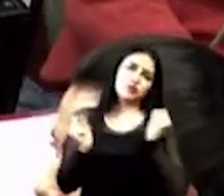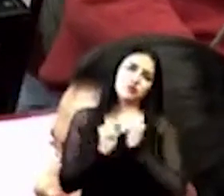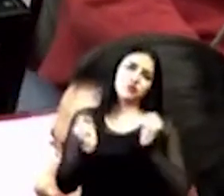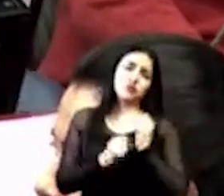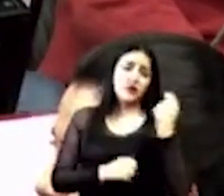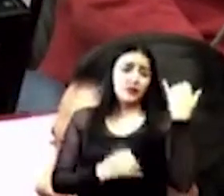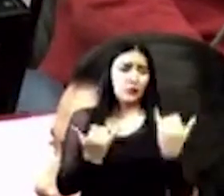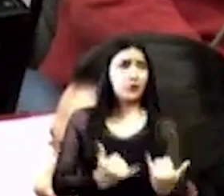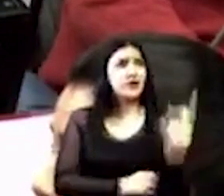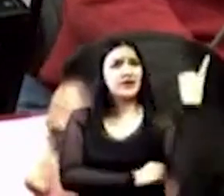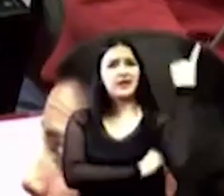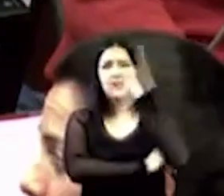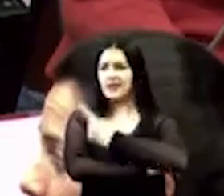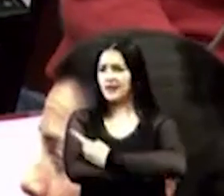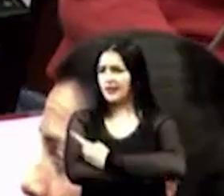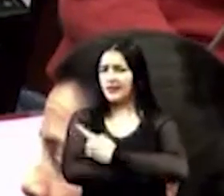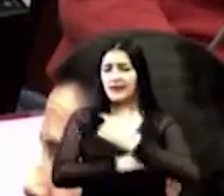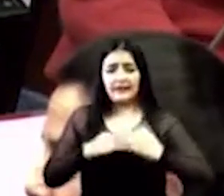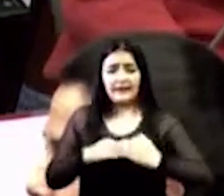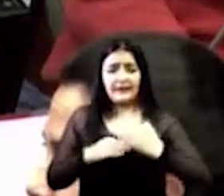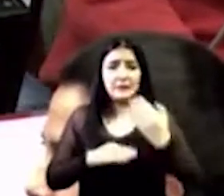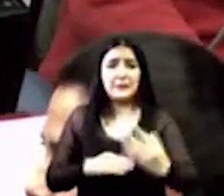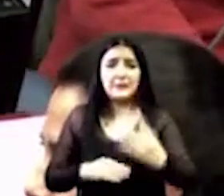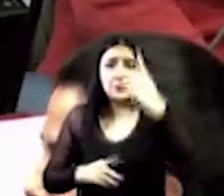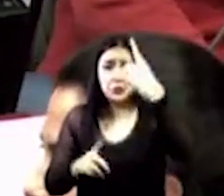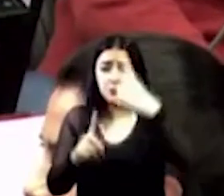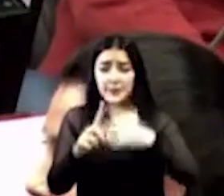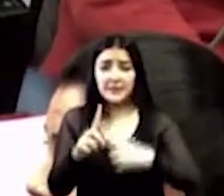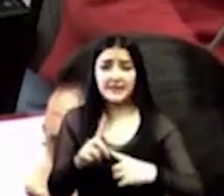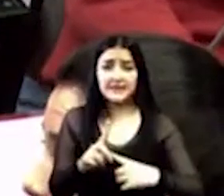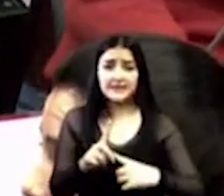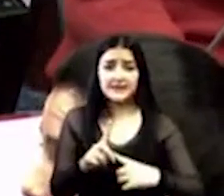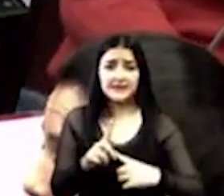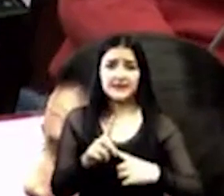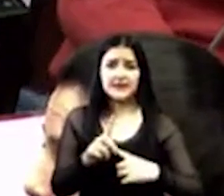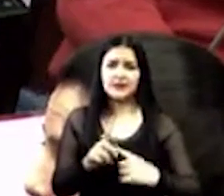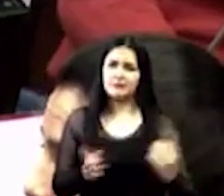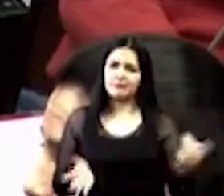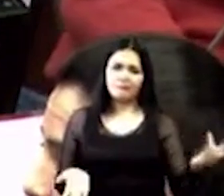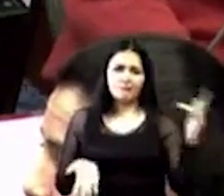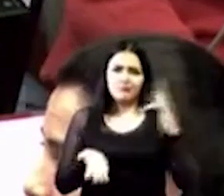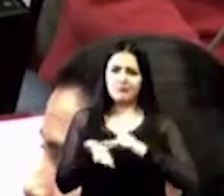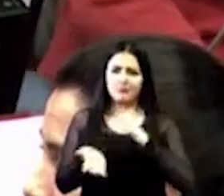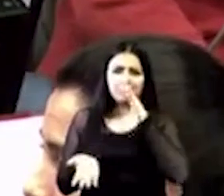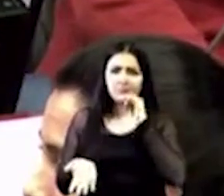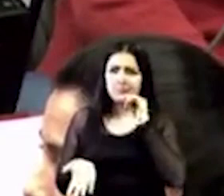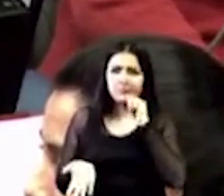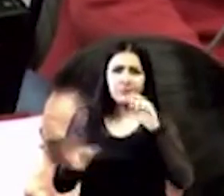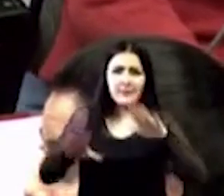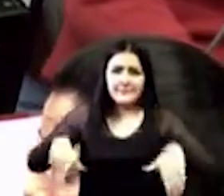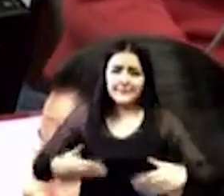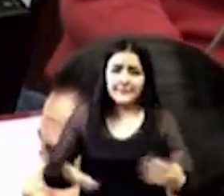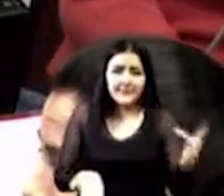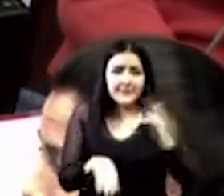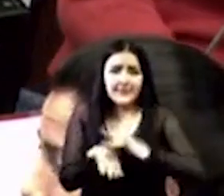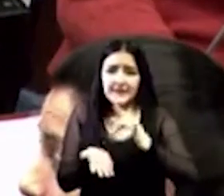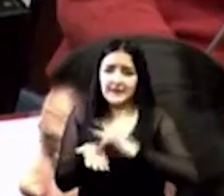Y al día de hoy, después de más de un mes, no ha hecho presencia.